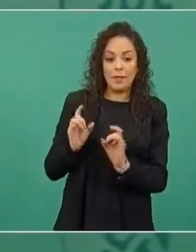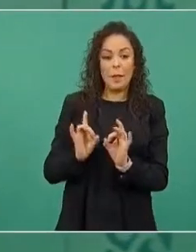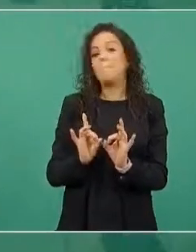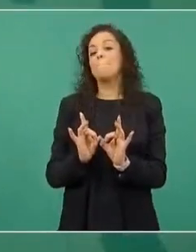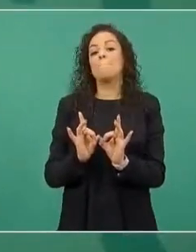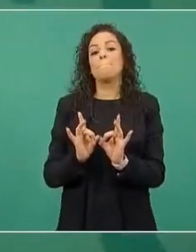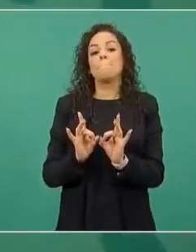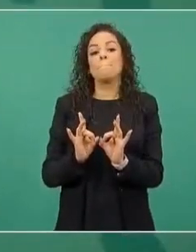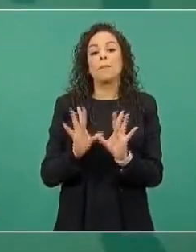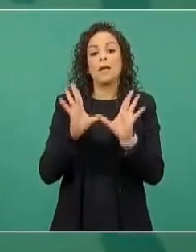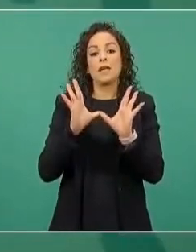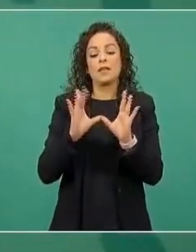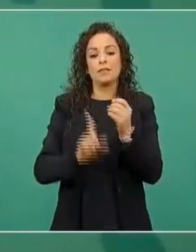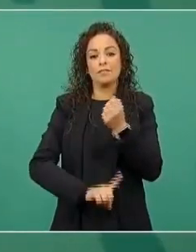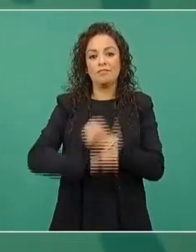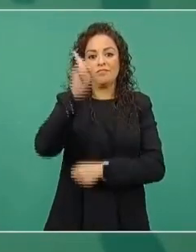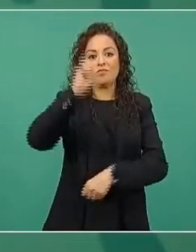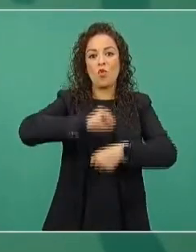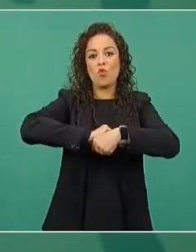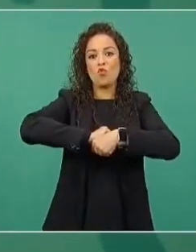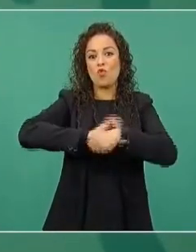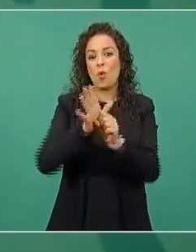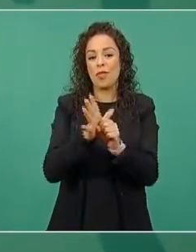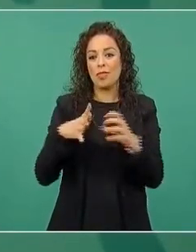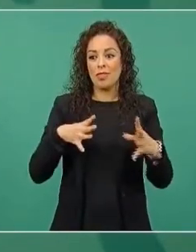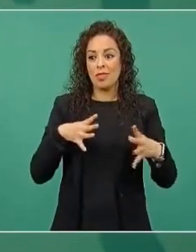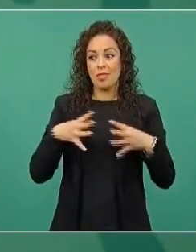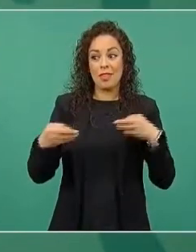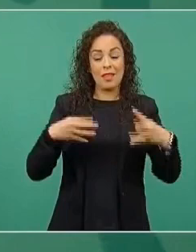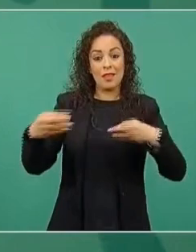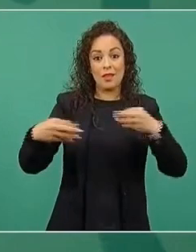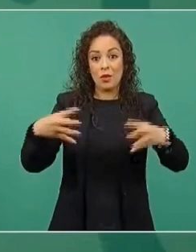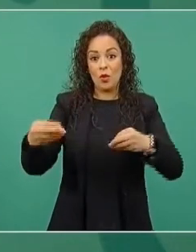la pandemia y